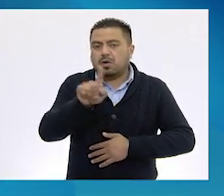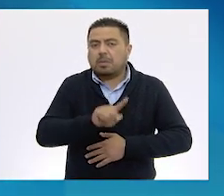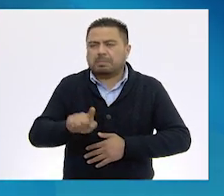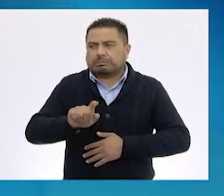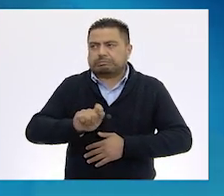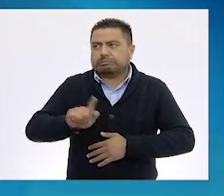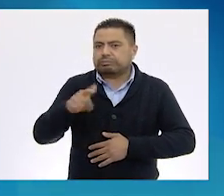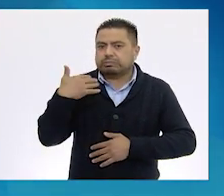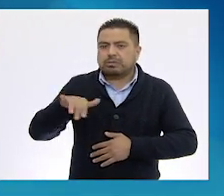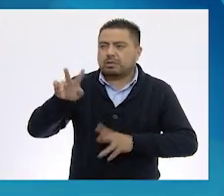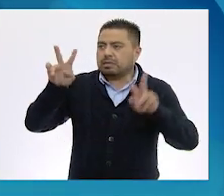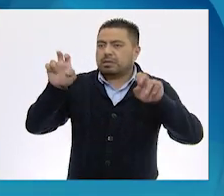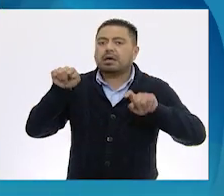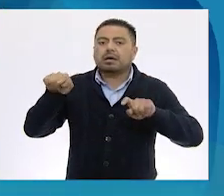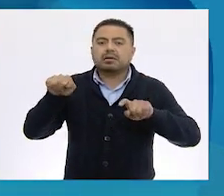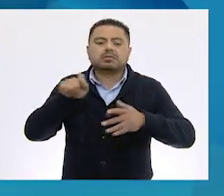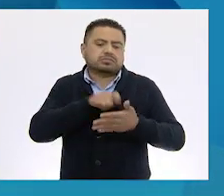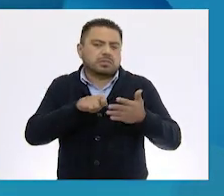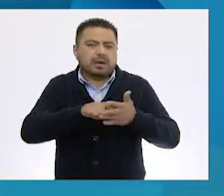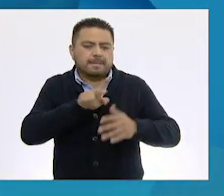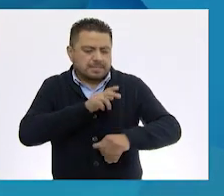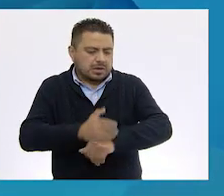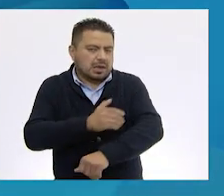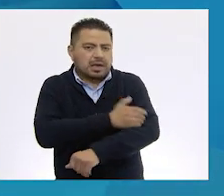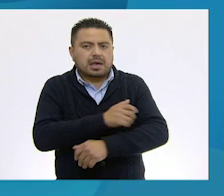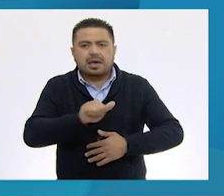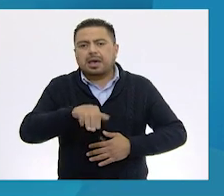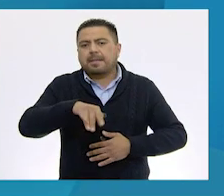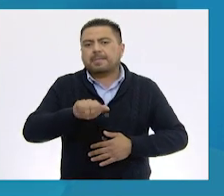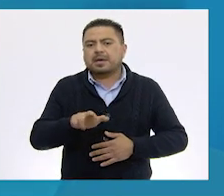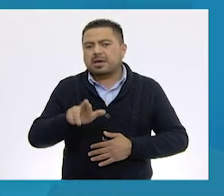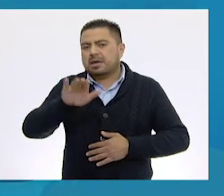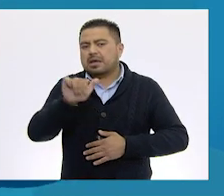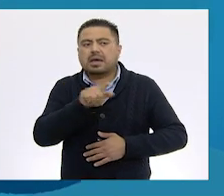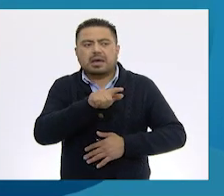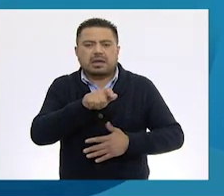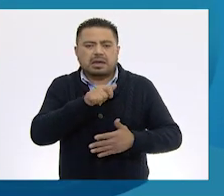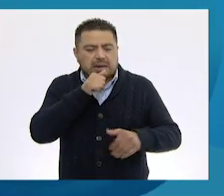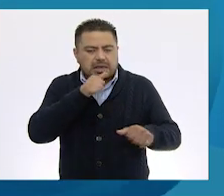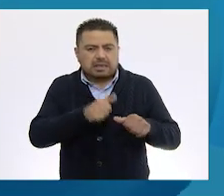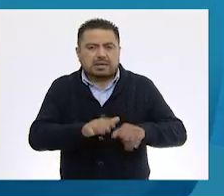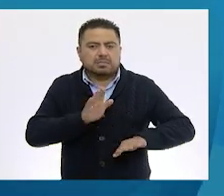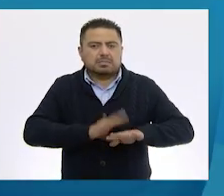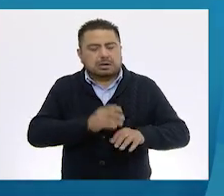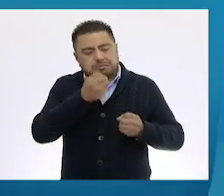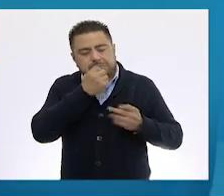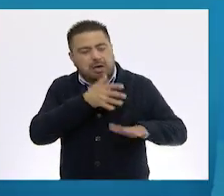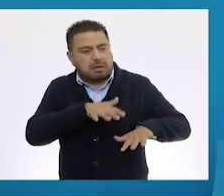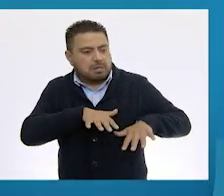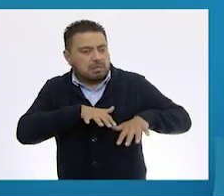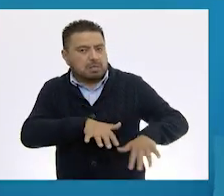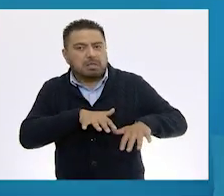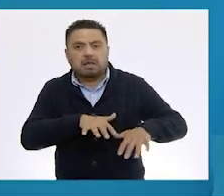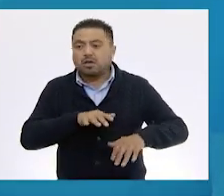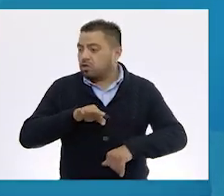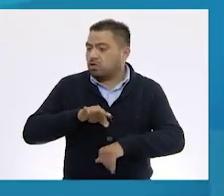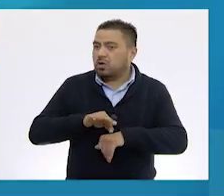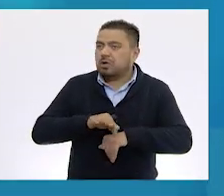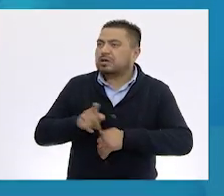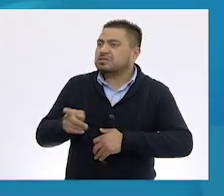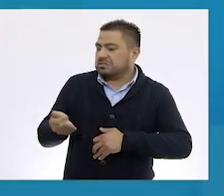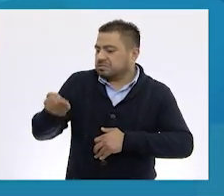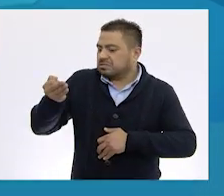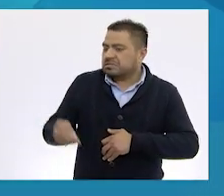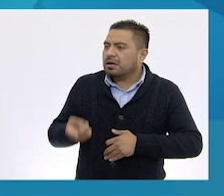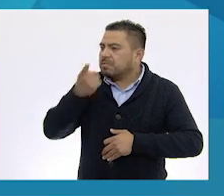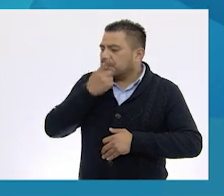temas. La carta la escribió nuestra compañera América, quien tiene la letra más bonita, y tuvimos la suerte de que el doctor aceptara